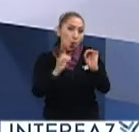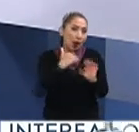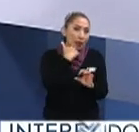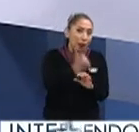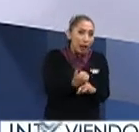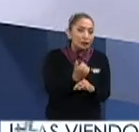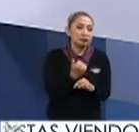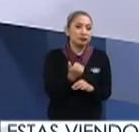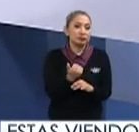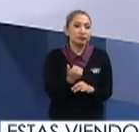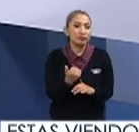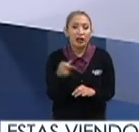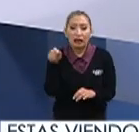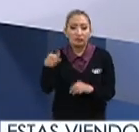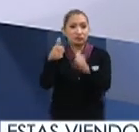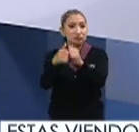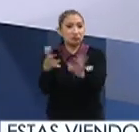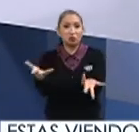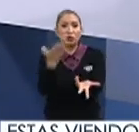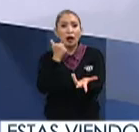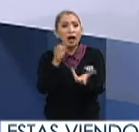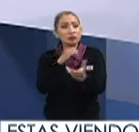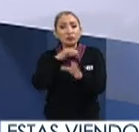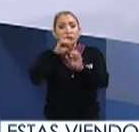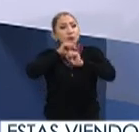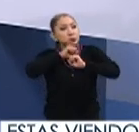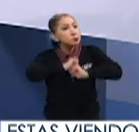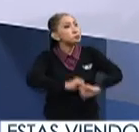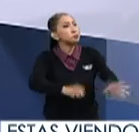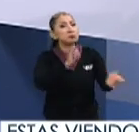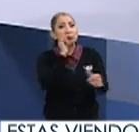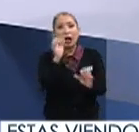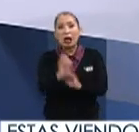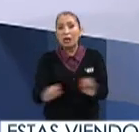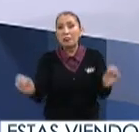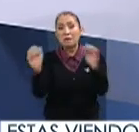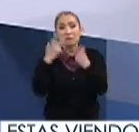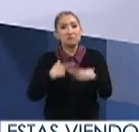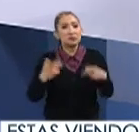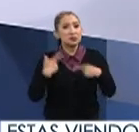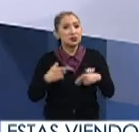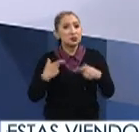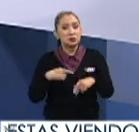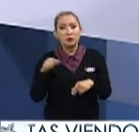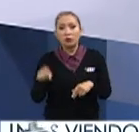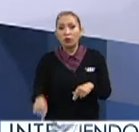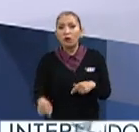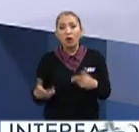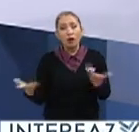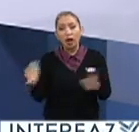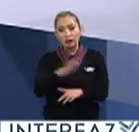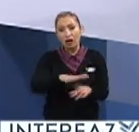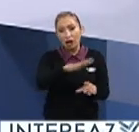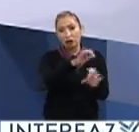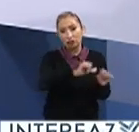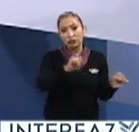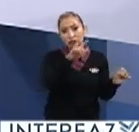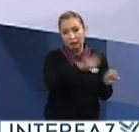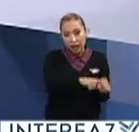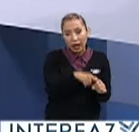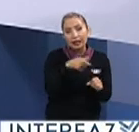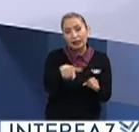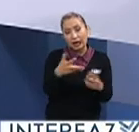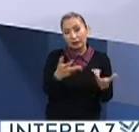alemán, que ahí se queda, no logra bajarse hacia otros sectores sociales